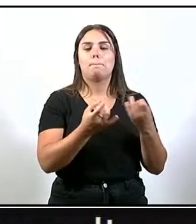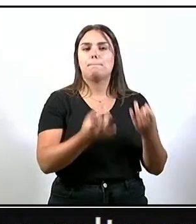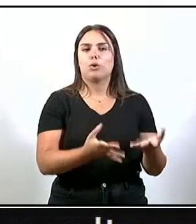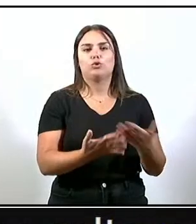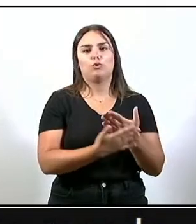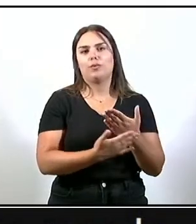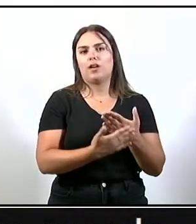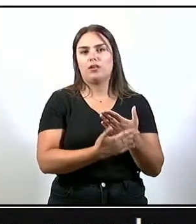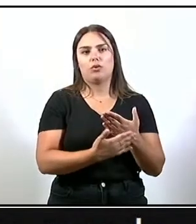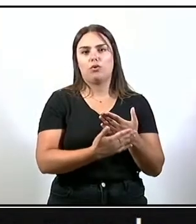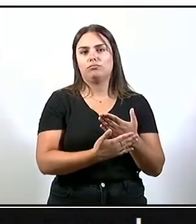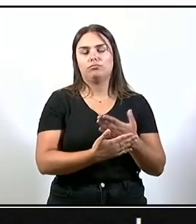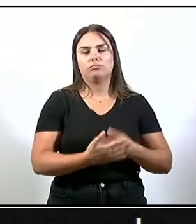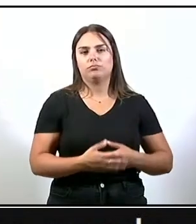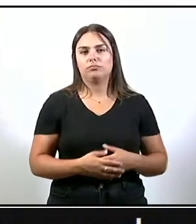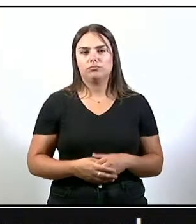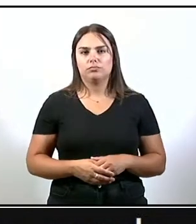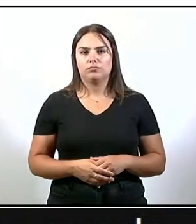gobierno.